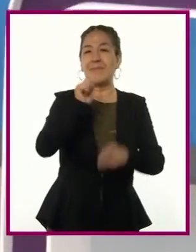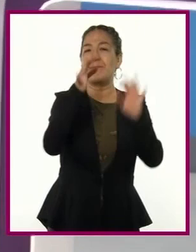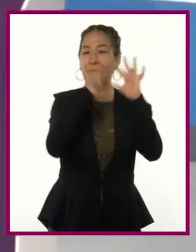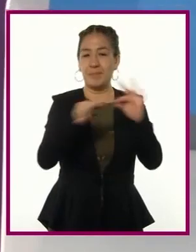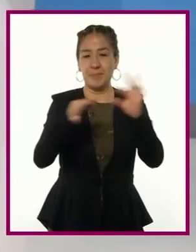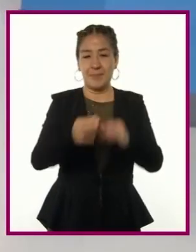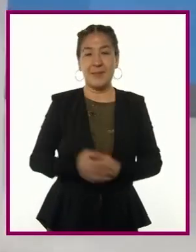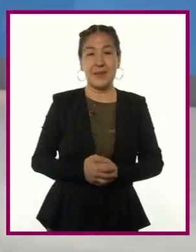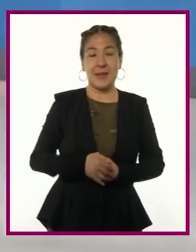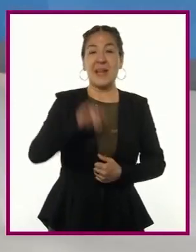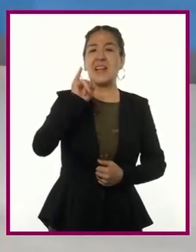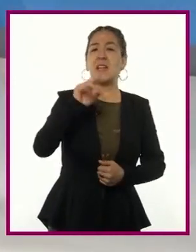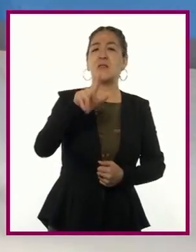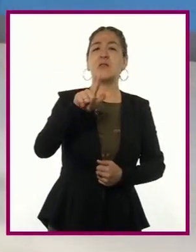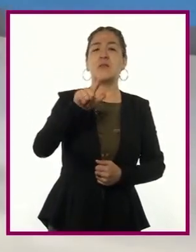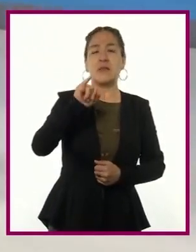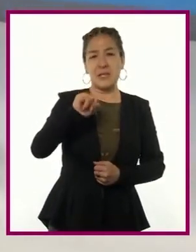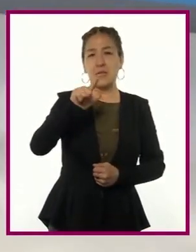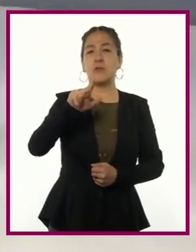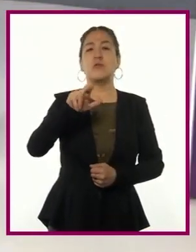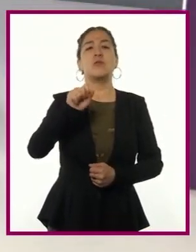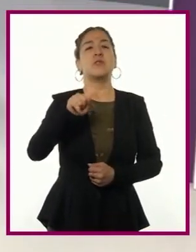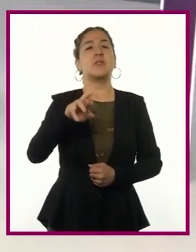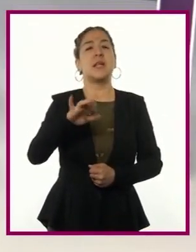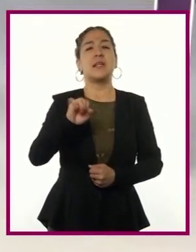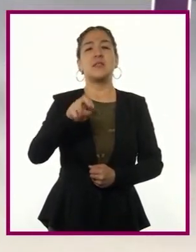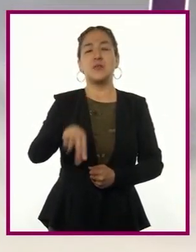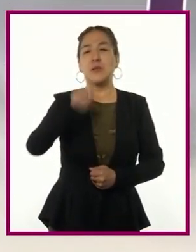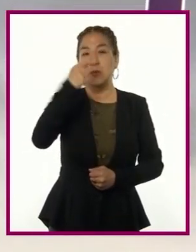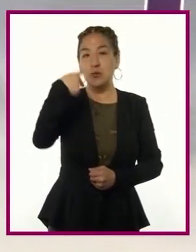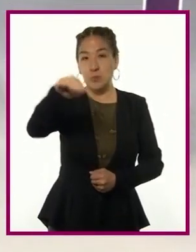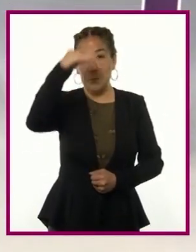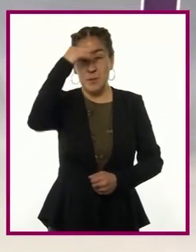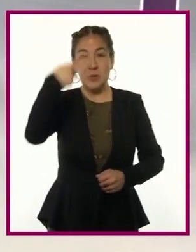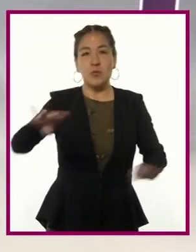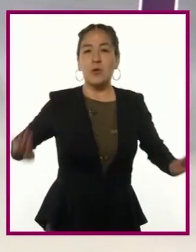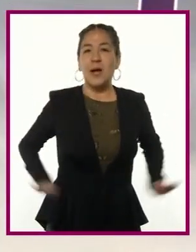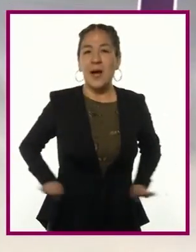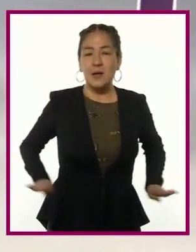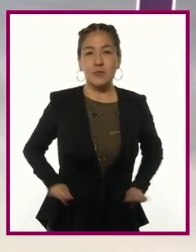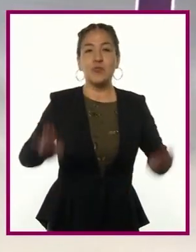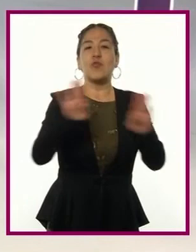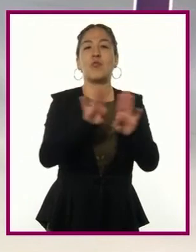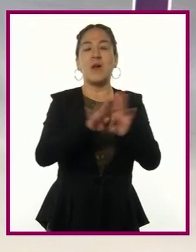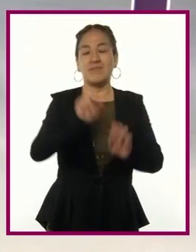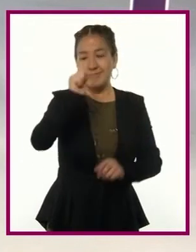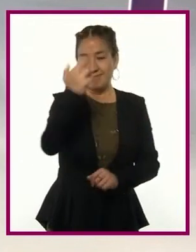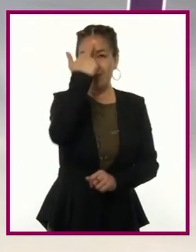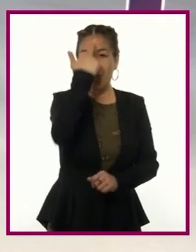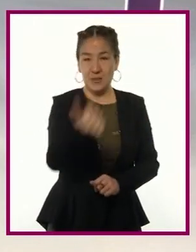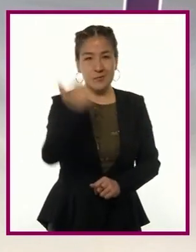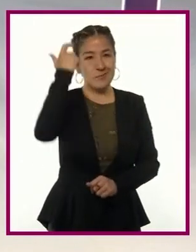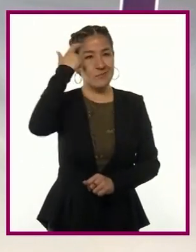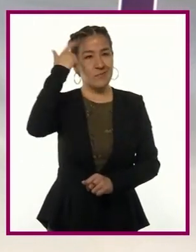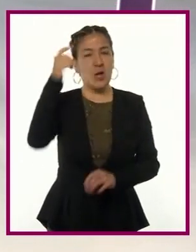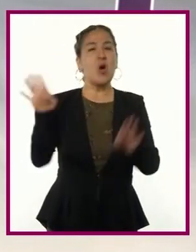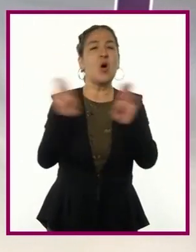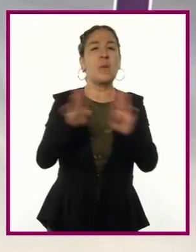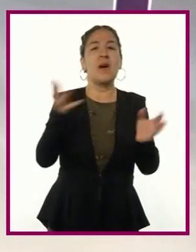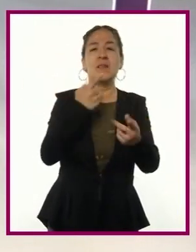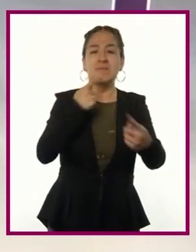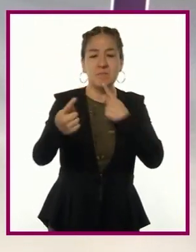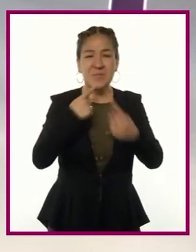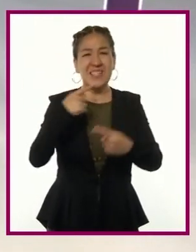La Ilustración fue una corriente de pensamiento que se caracterizó por apoyarse en la razón. Sus principales ideólogos